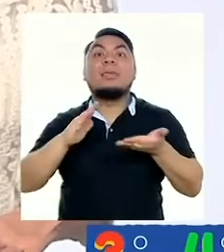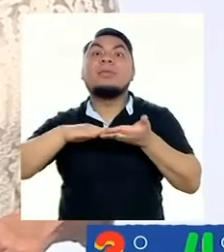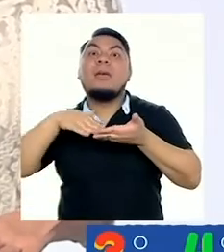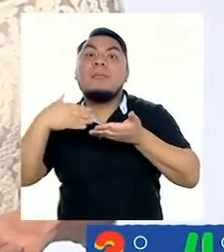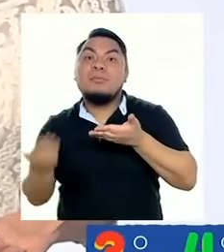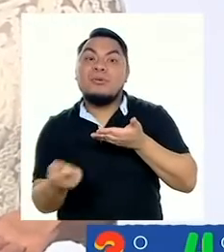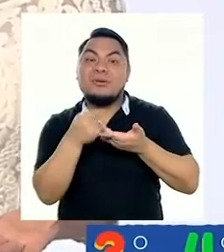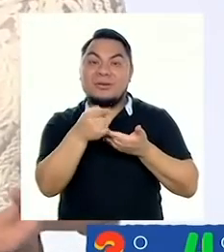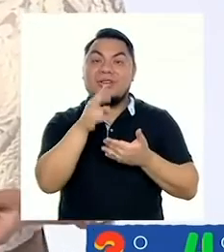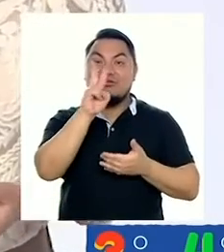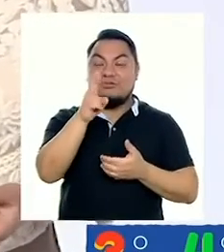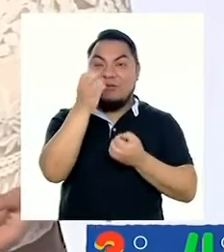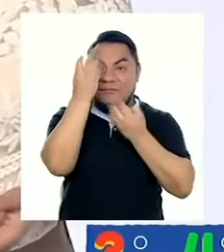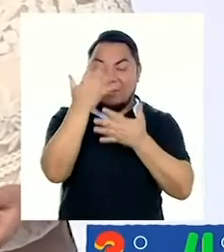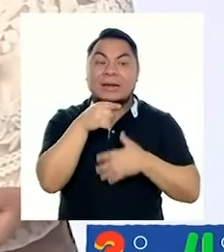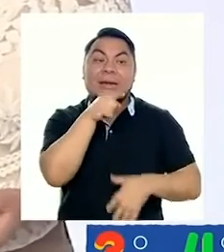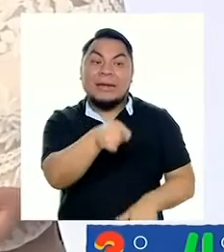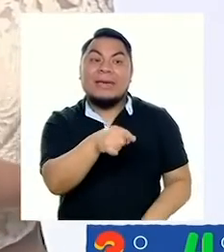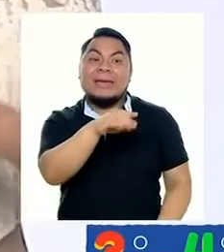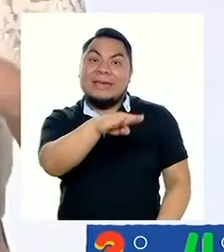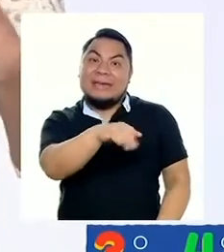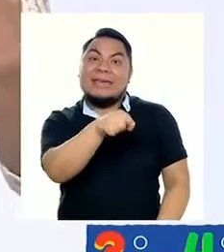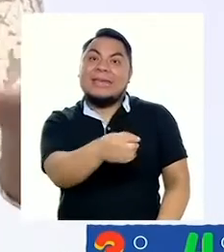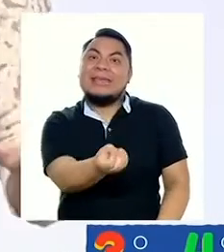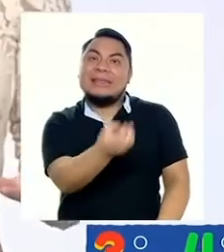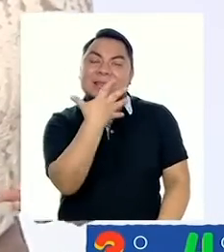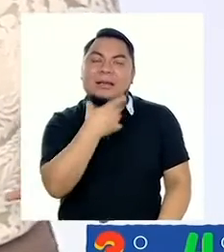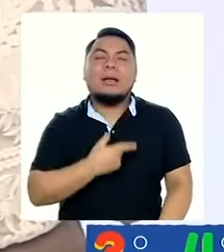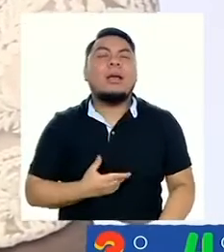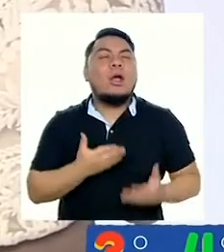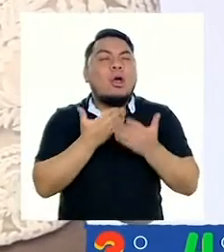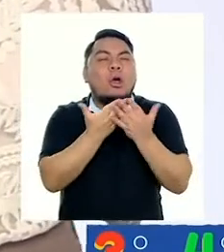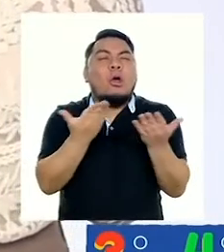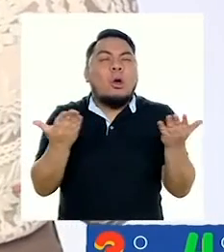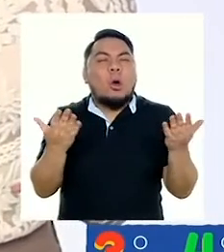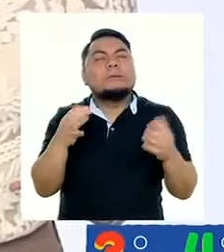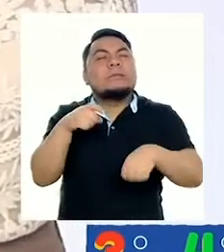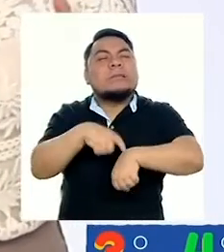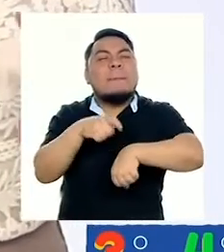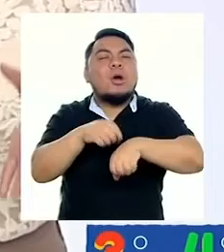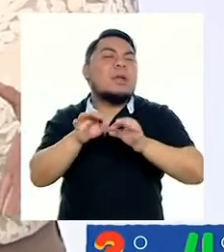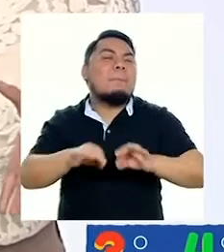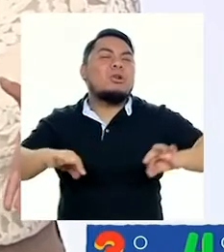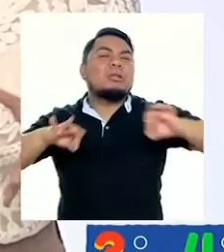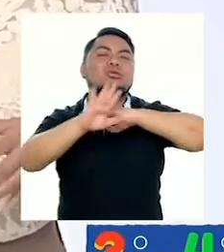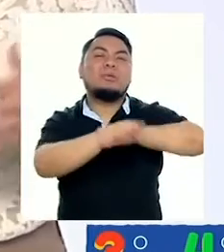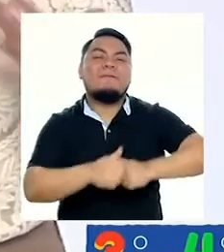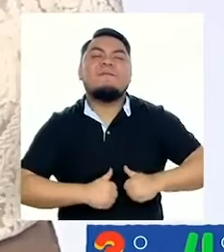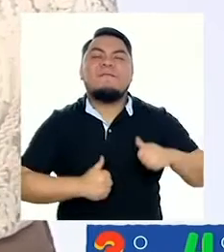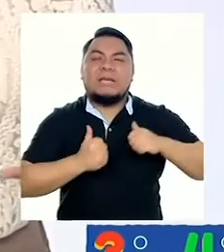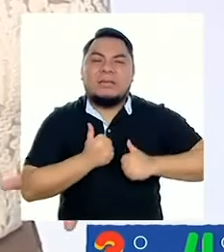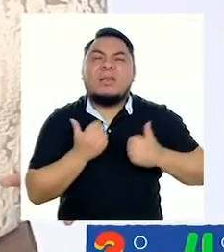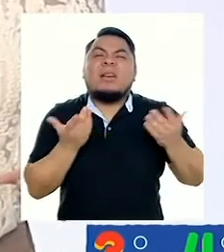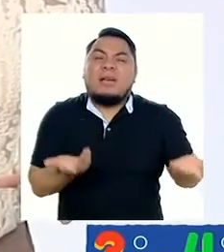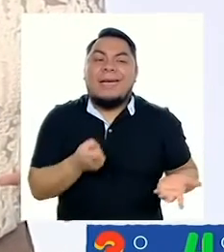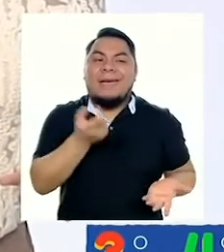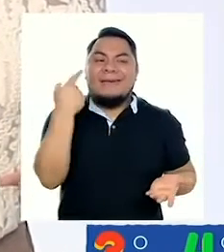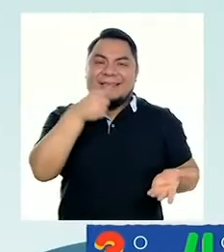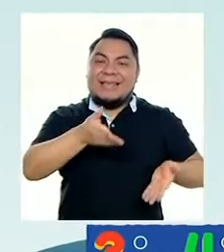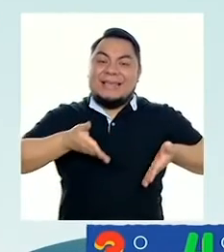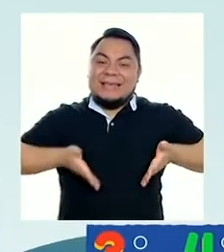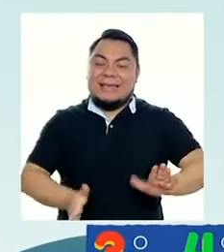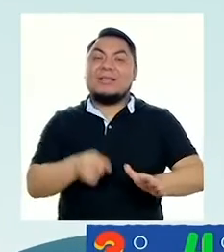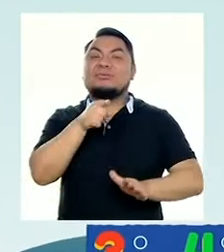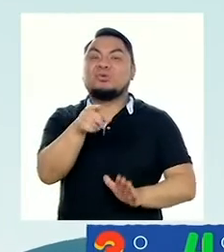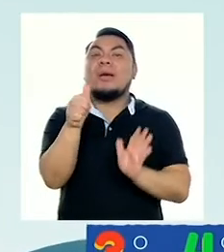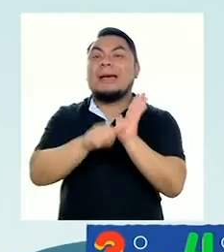Después de estos 2 datos, Bianca identificó los eventos importantes en su vida. Estos fueron el nacimiento de sus